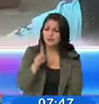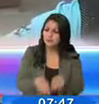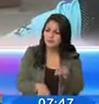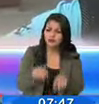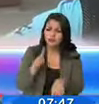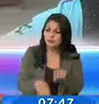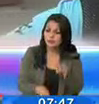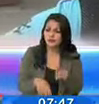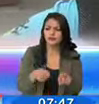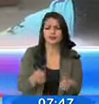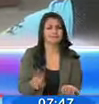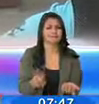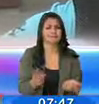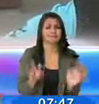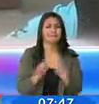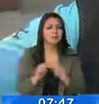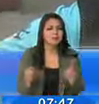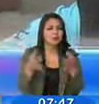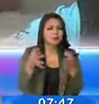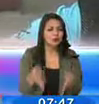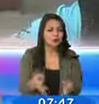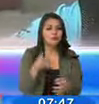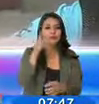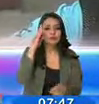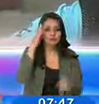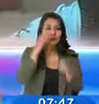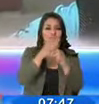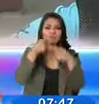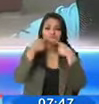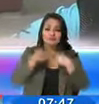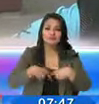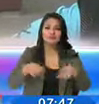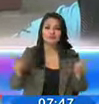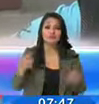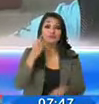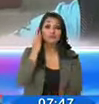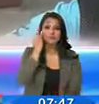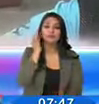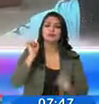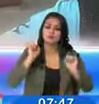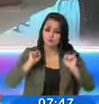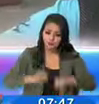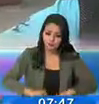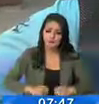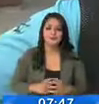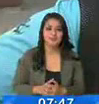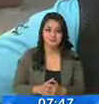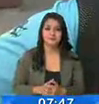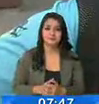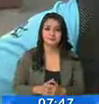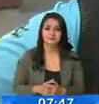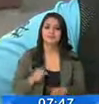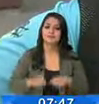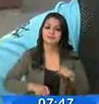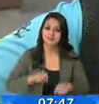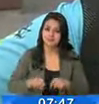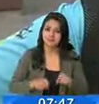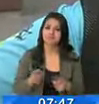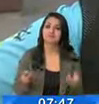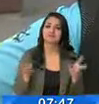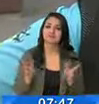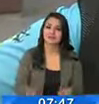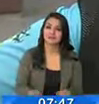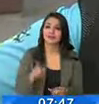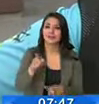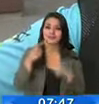¿no?, para hacer lo que queremos, pero justamente ese es el mensaje que llevamos, que como mujeres podemos y más aún en la bicicleta. Entonces ese